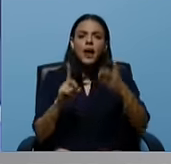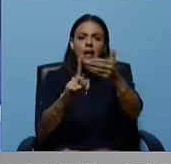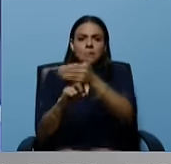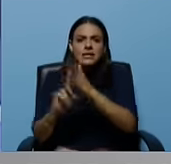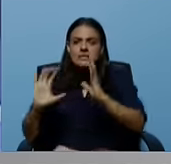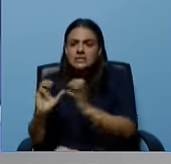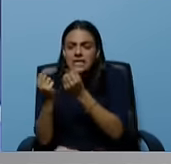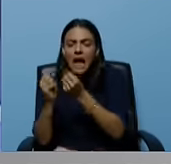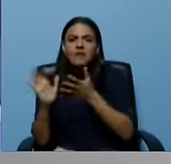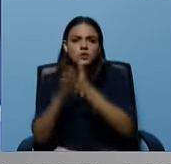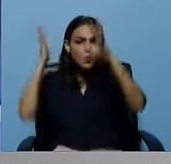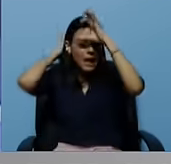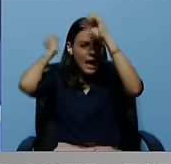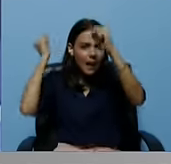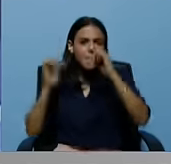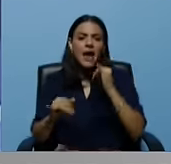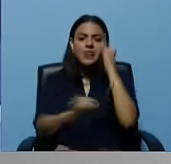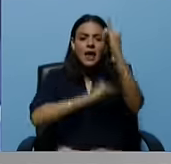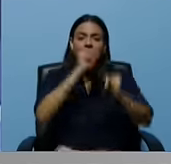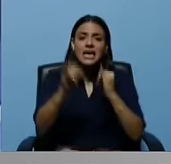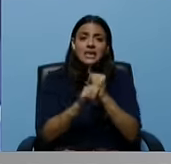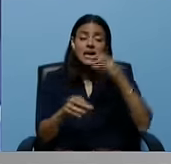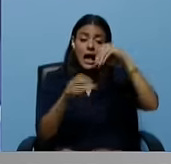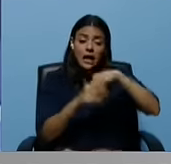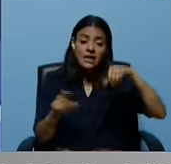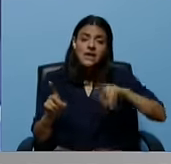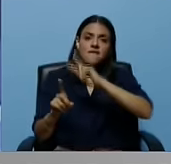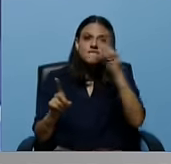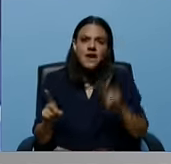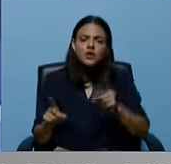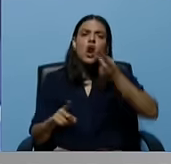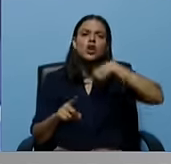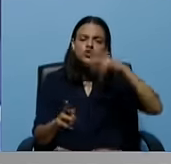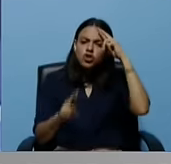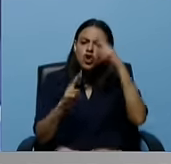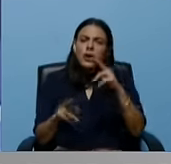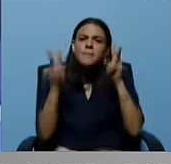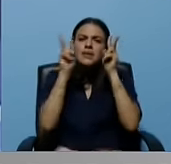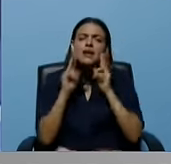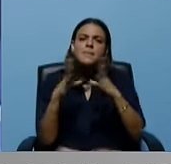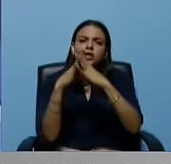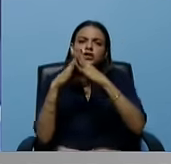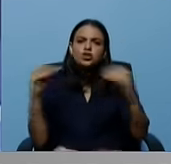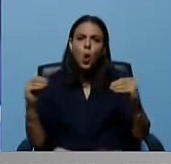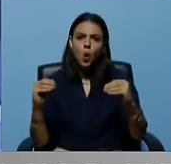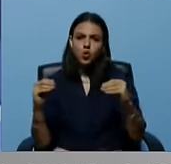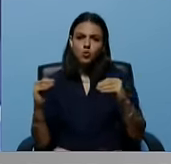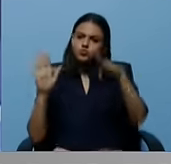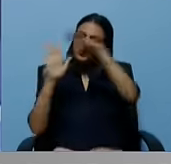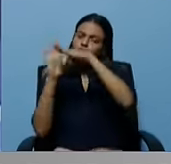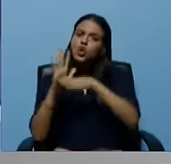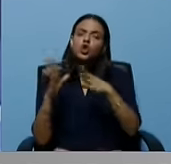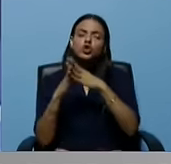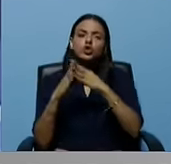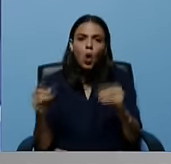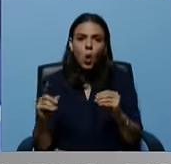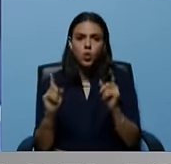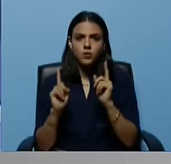en embajadas de países extranjeros en Venezuela, se respeta de manera irrestricta.